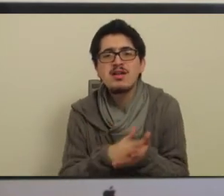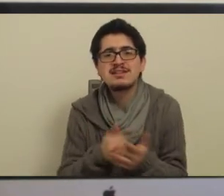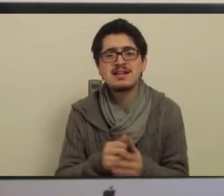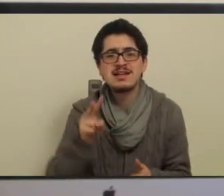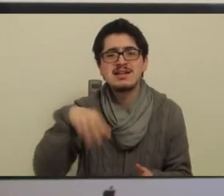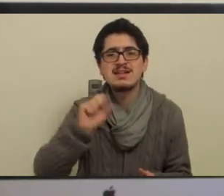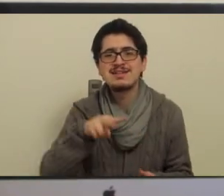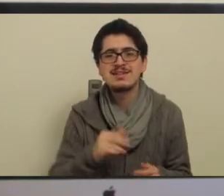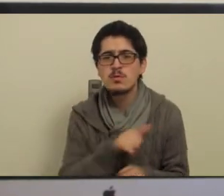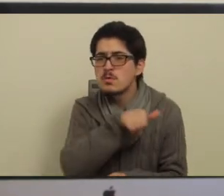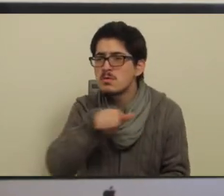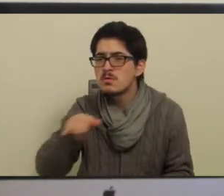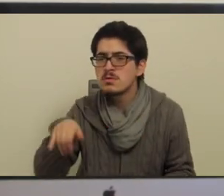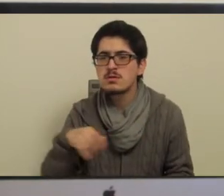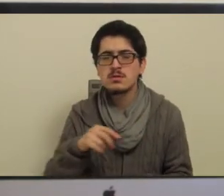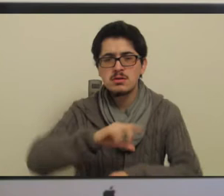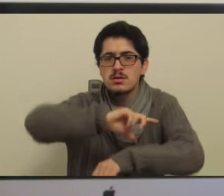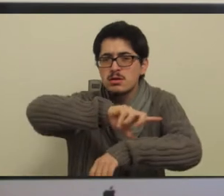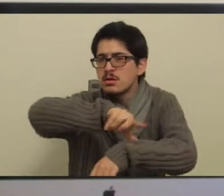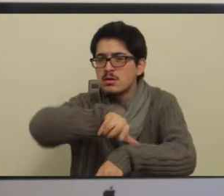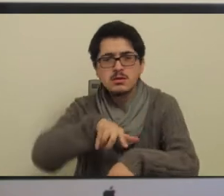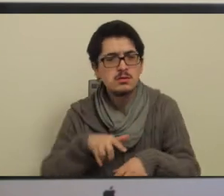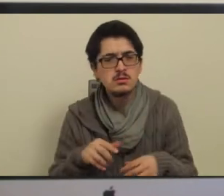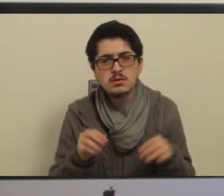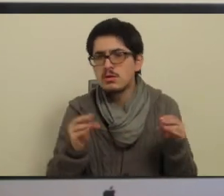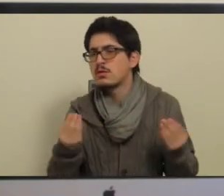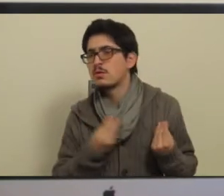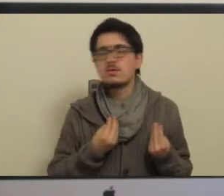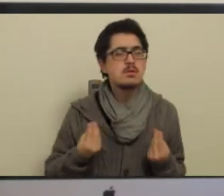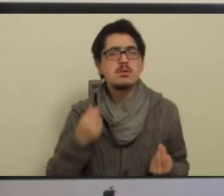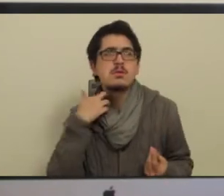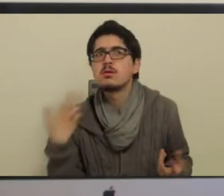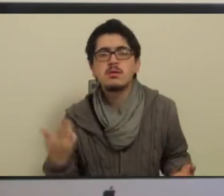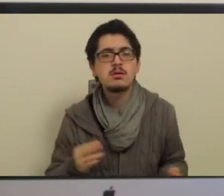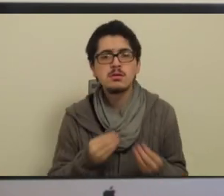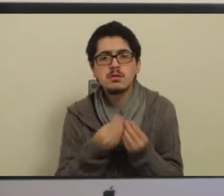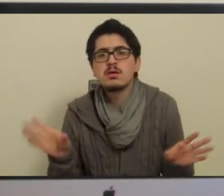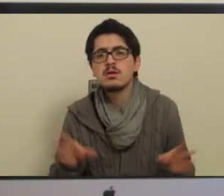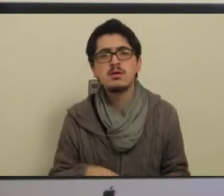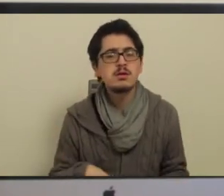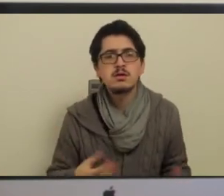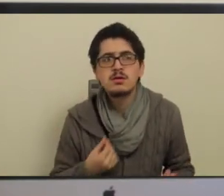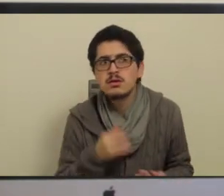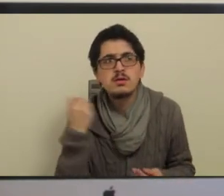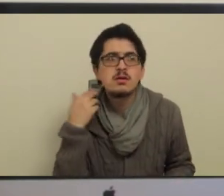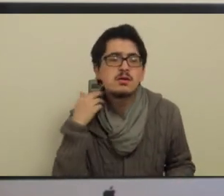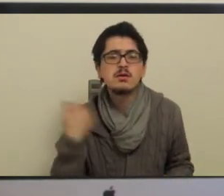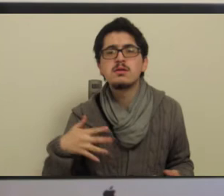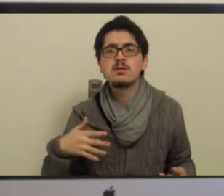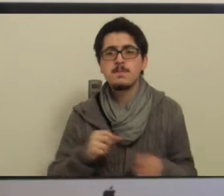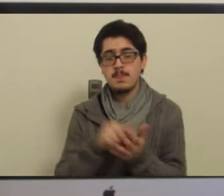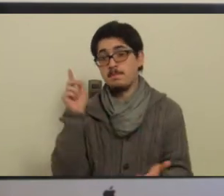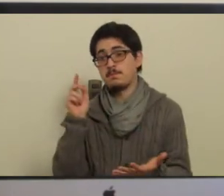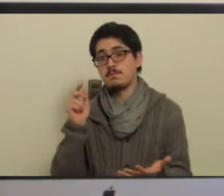está. Y después de horas de espanto, de miedo, porque habrán perdido a la criada más importante de la